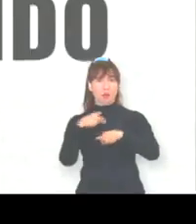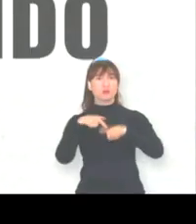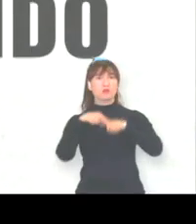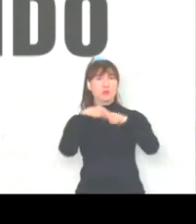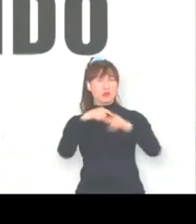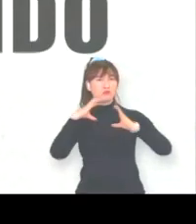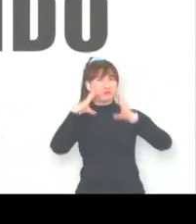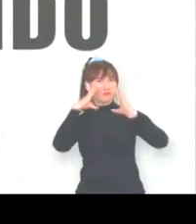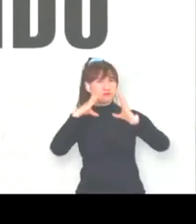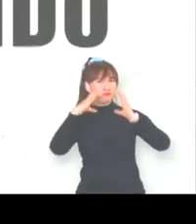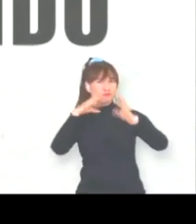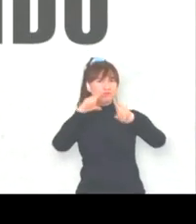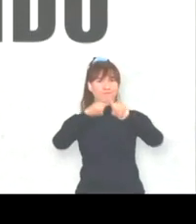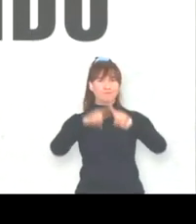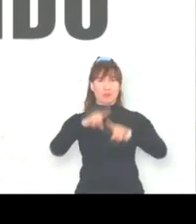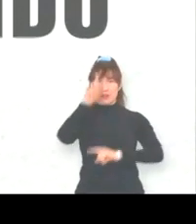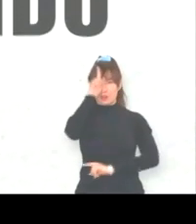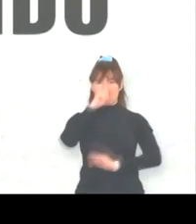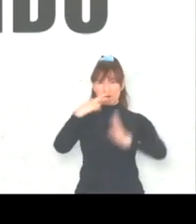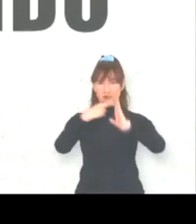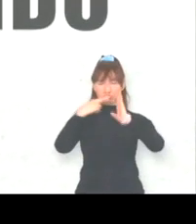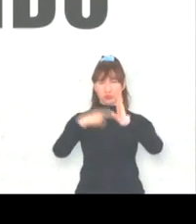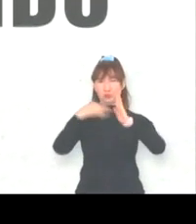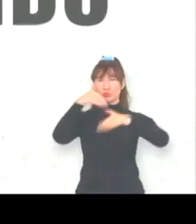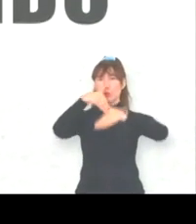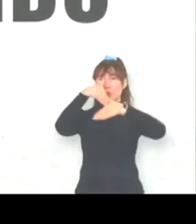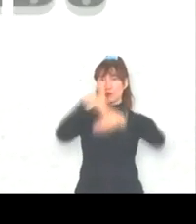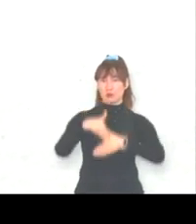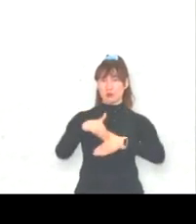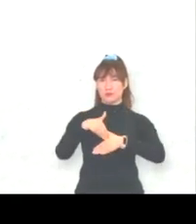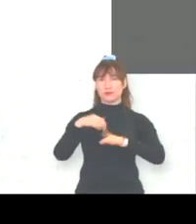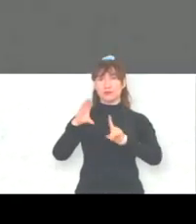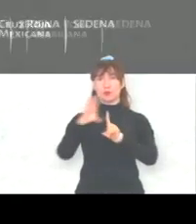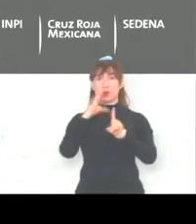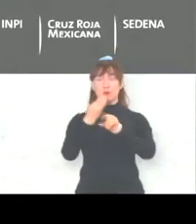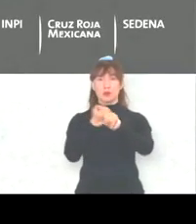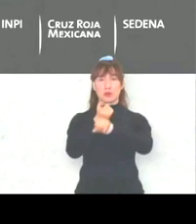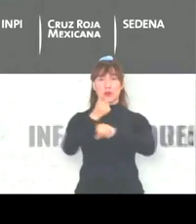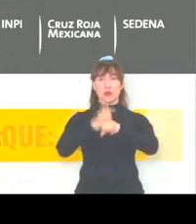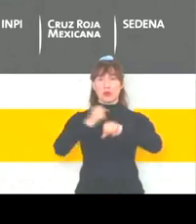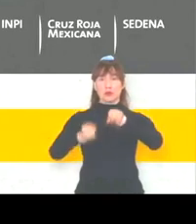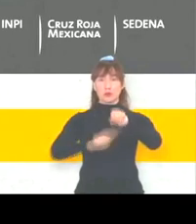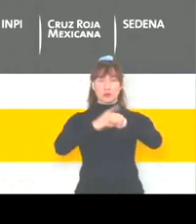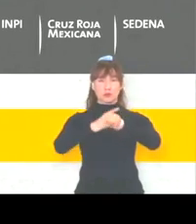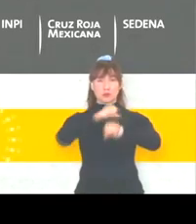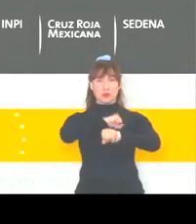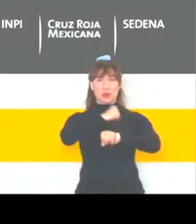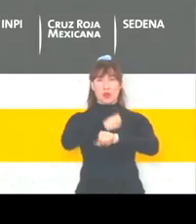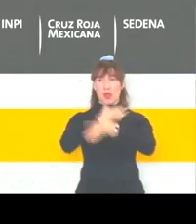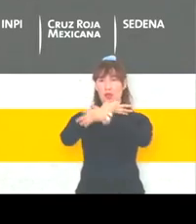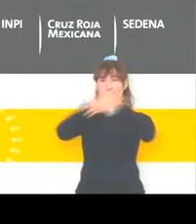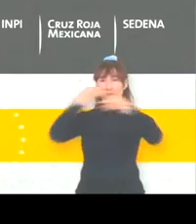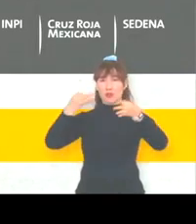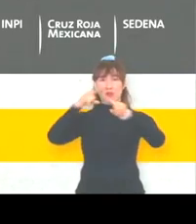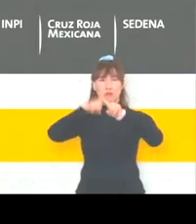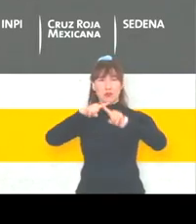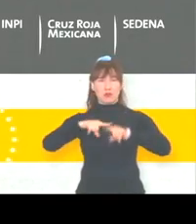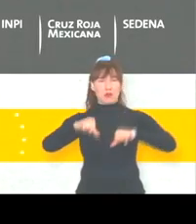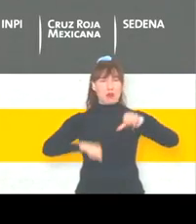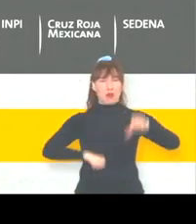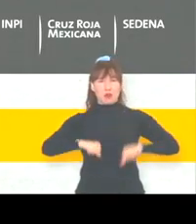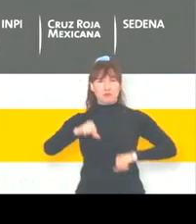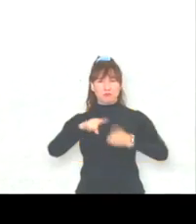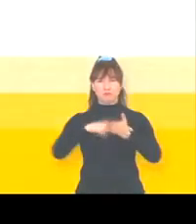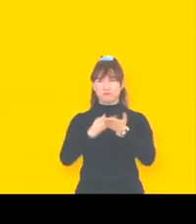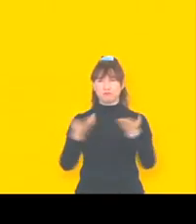amarillo. Sigámonos cuidando y tomando en cuenta las siguientes recomendaciones. El Comité Estatal para la Seguridad en Salud informa que